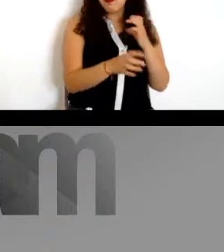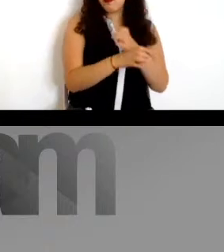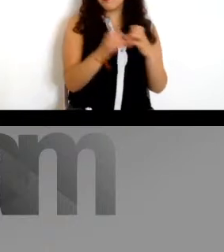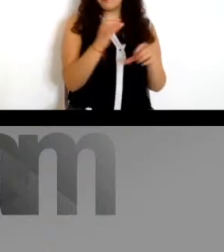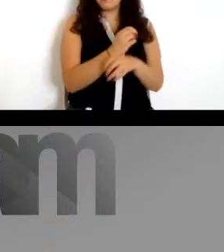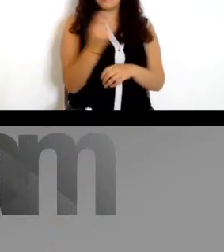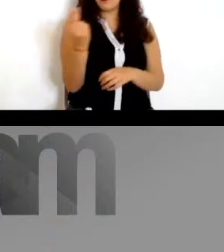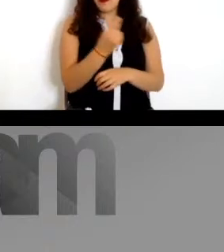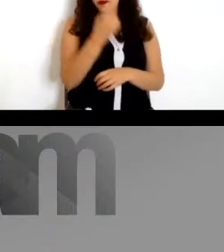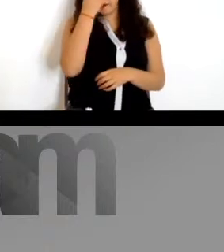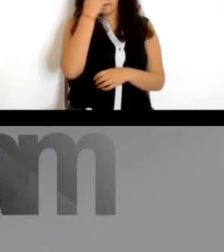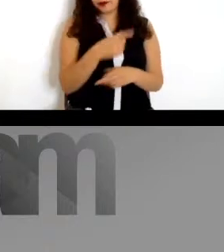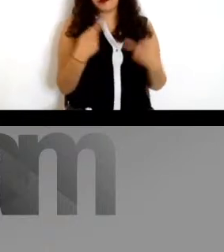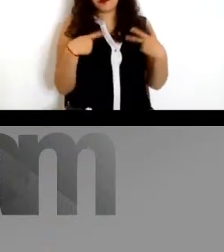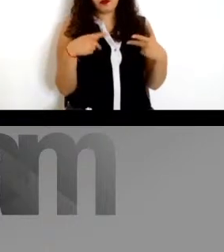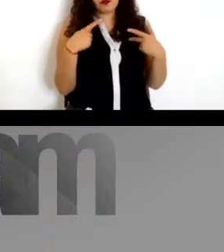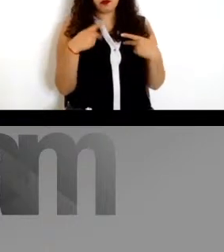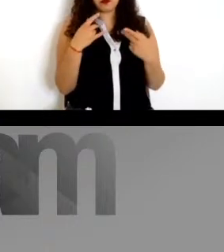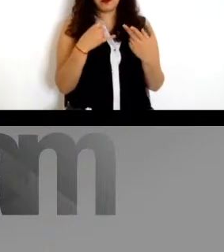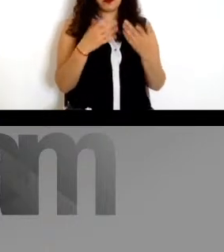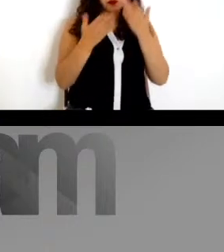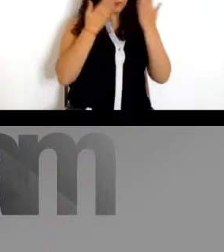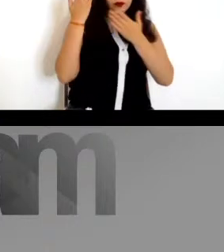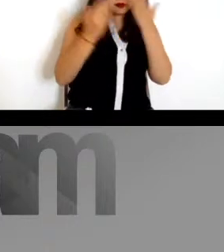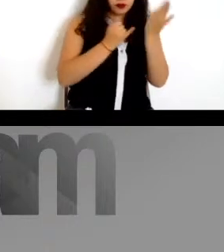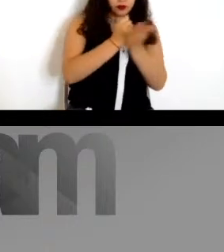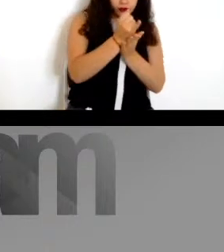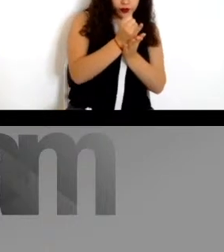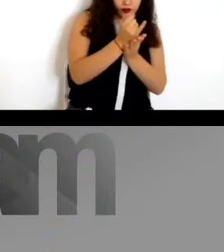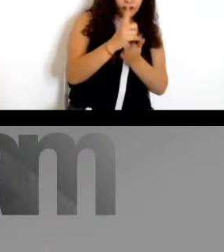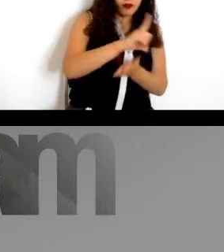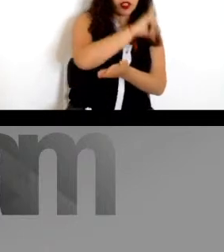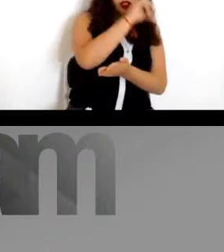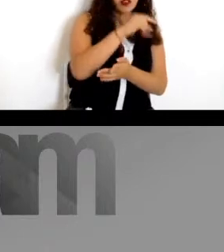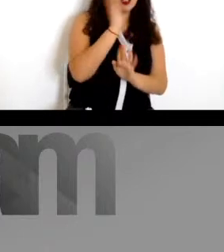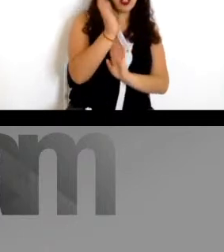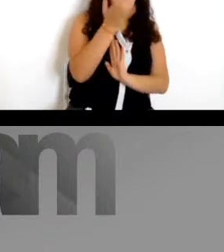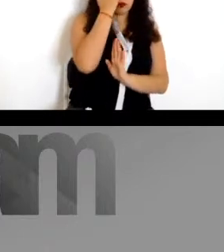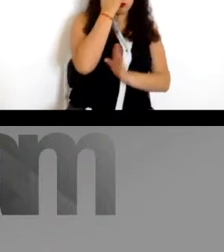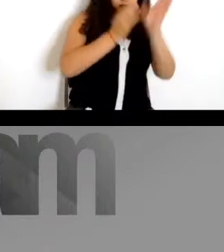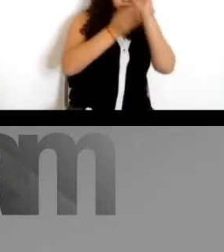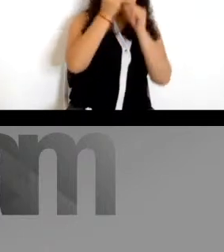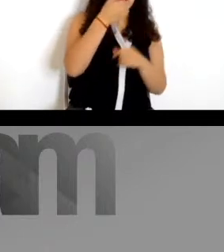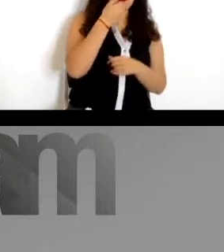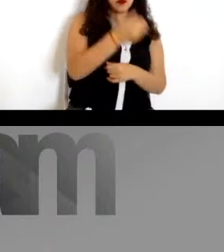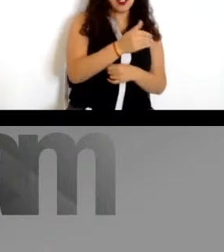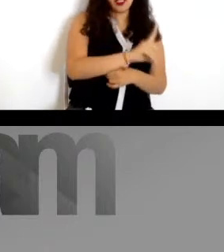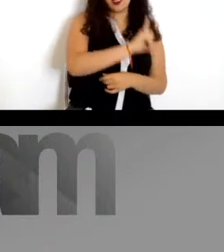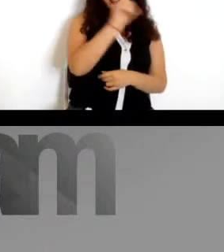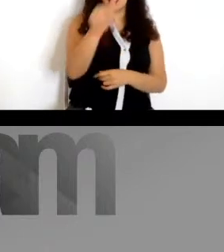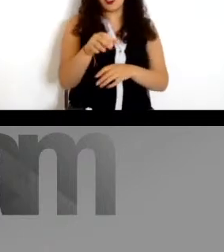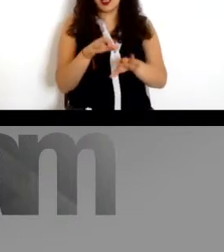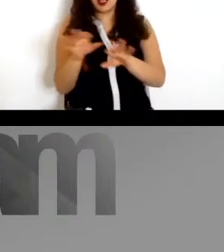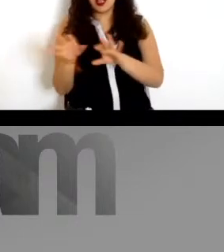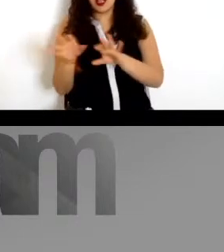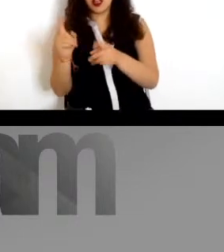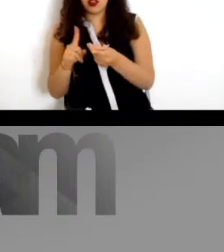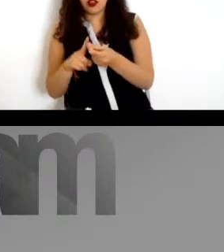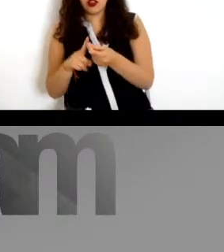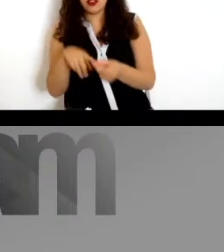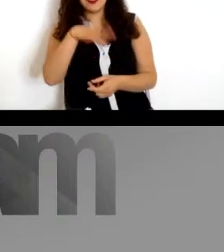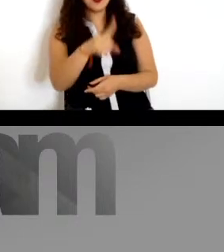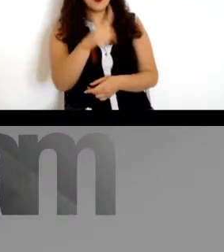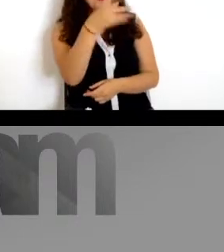las personas decidan estudiar y luego tengan dónde aplicar sus conocimientos, tengan dónde emplearse, le queda un minuto.